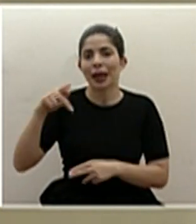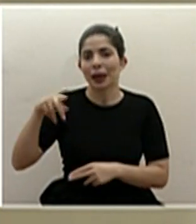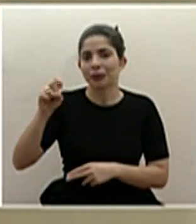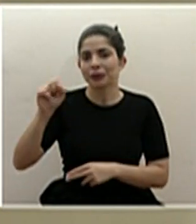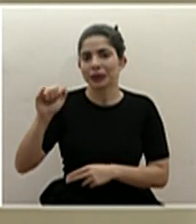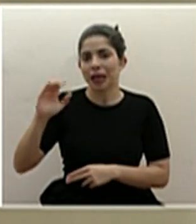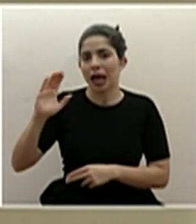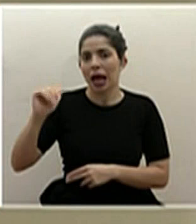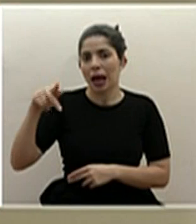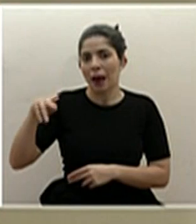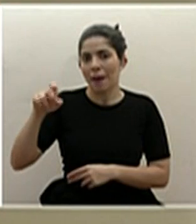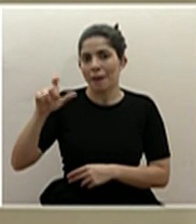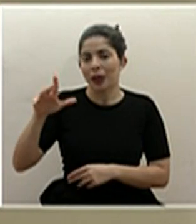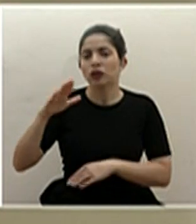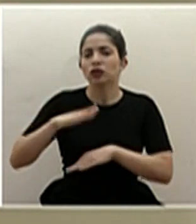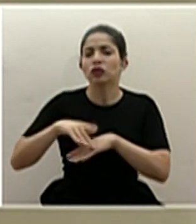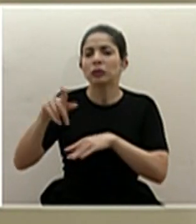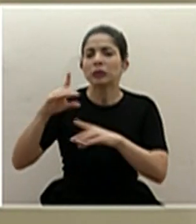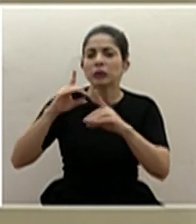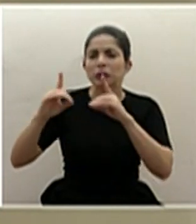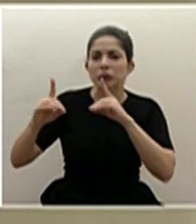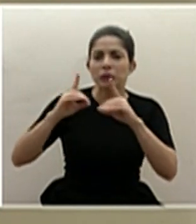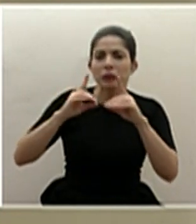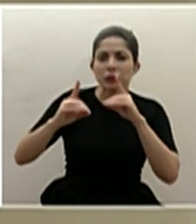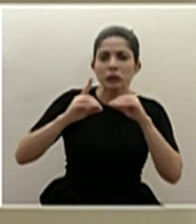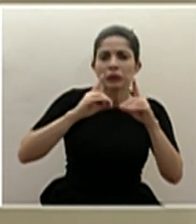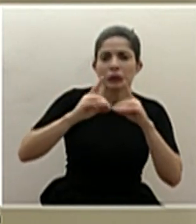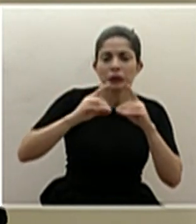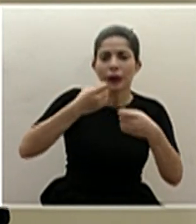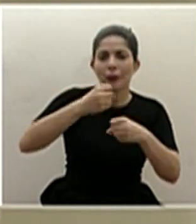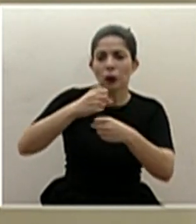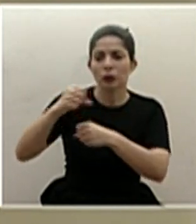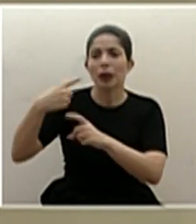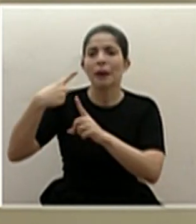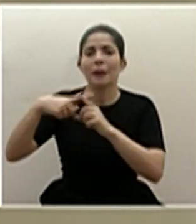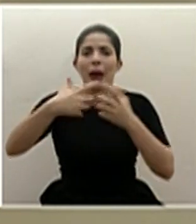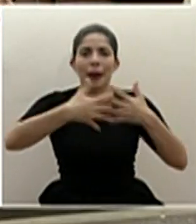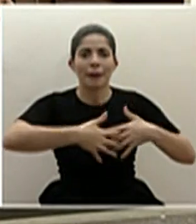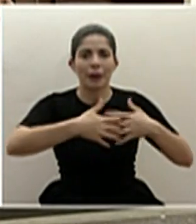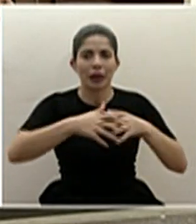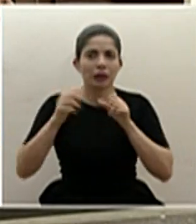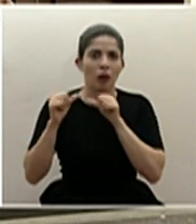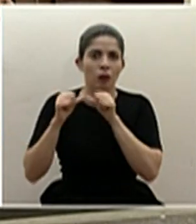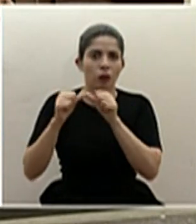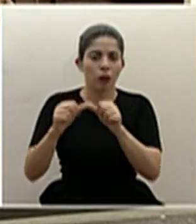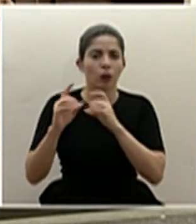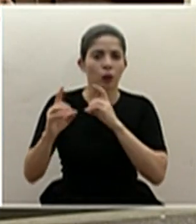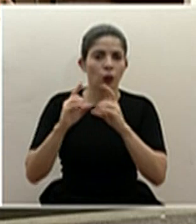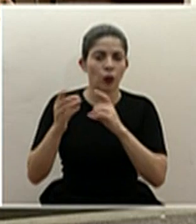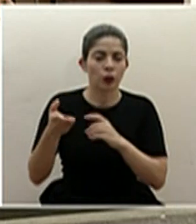el diálogo permanente sostenido con gobiernos locales y el sector empresarial.